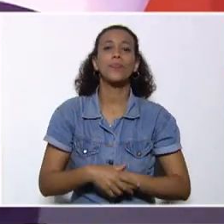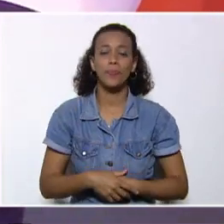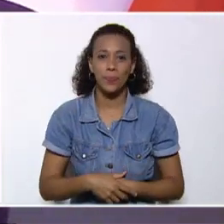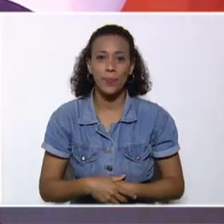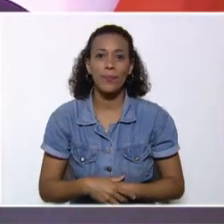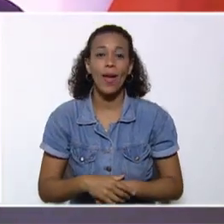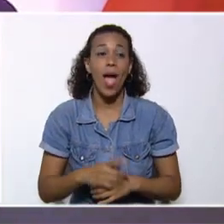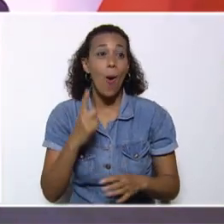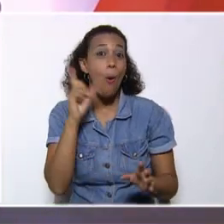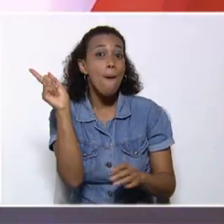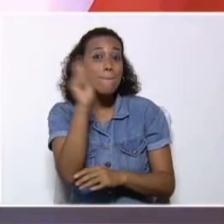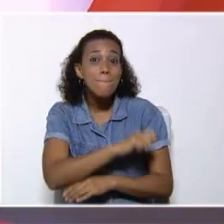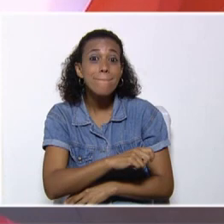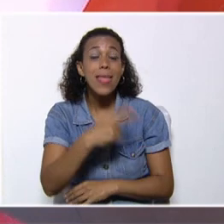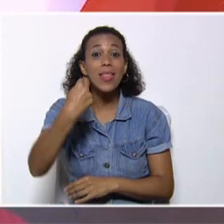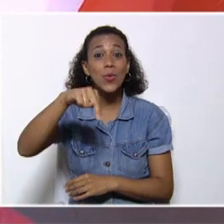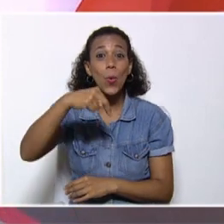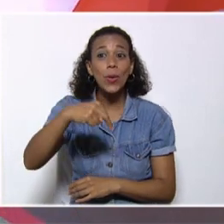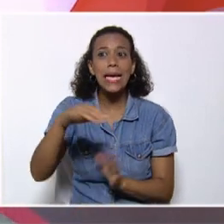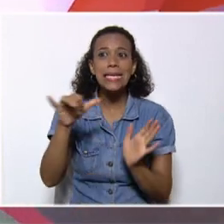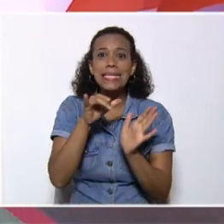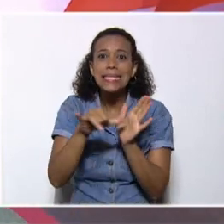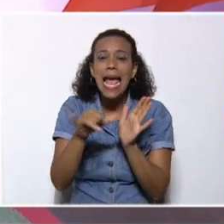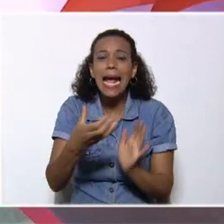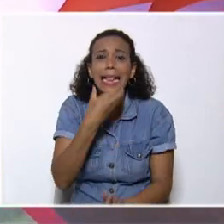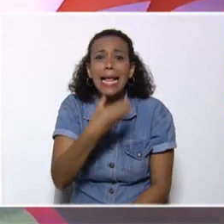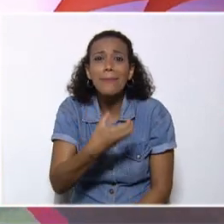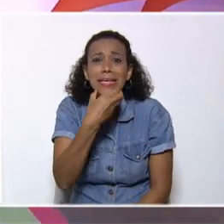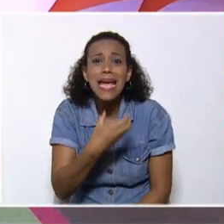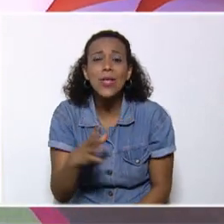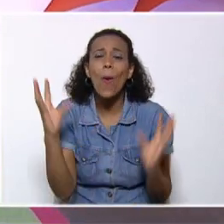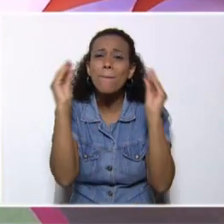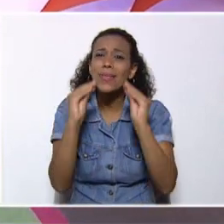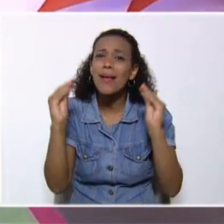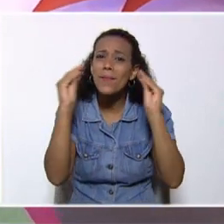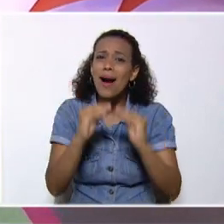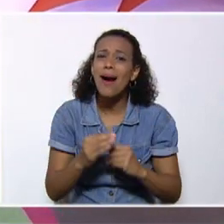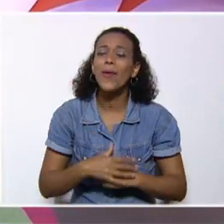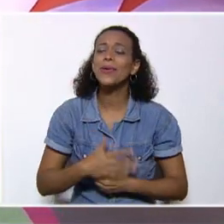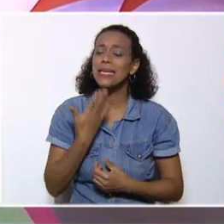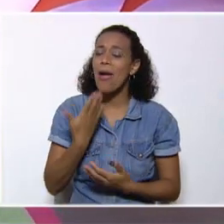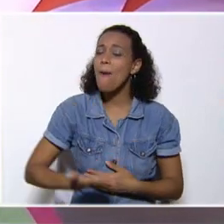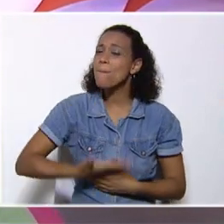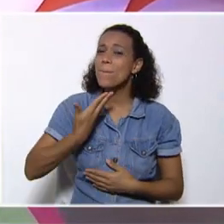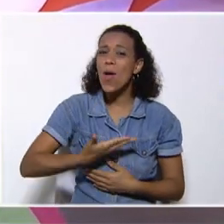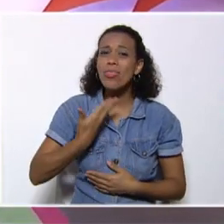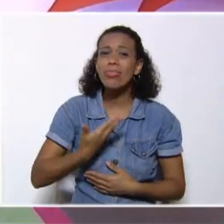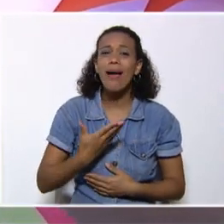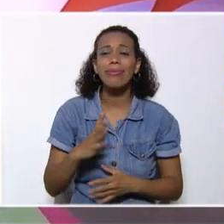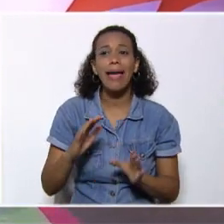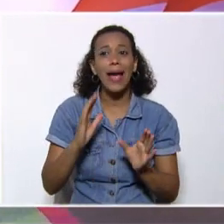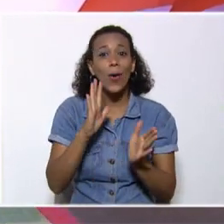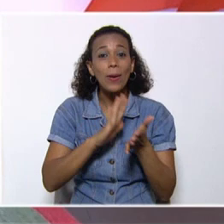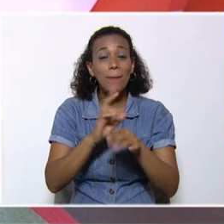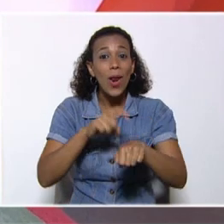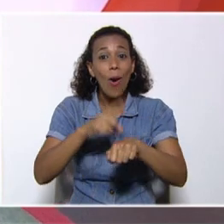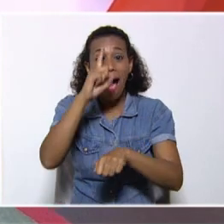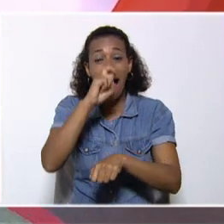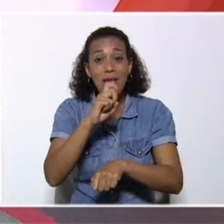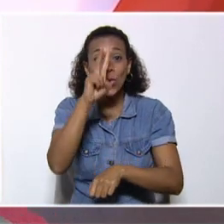el mes. Un mes que es un mes navideño, es un mes pedagógico que va a ser fundamental en el periodo